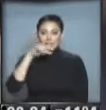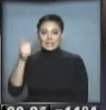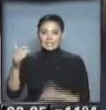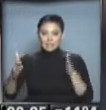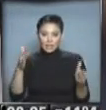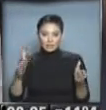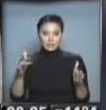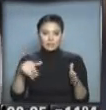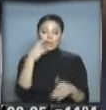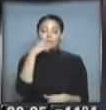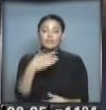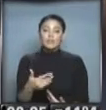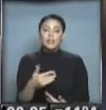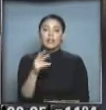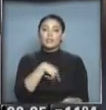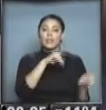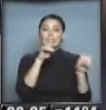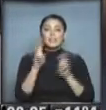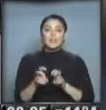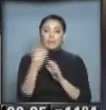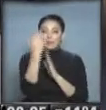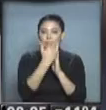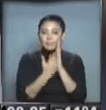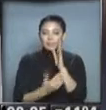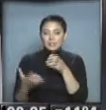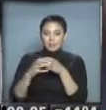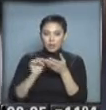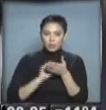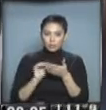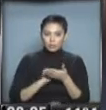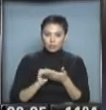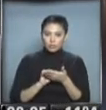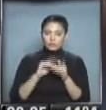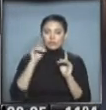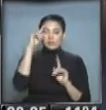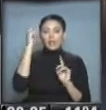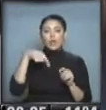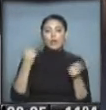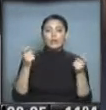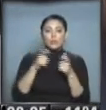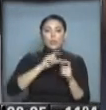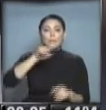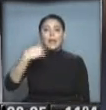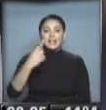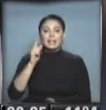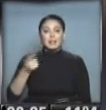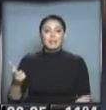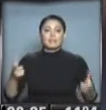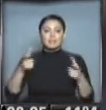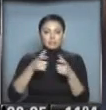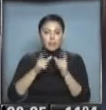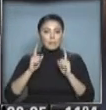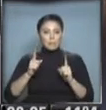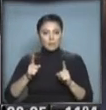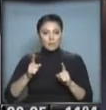1976. Son, en definitiva, los temas, el temario que tiene el Senado Nacional, comisiones en el día de hoy, mañana sesión en el